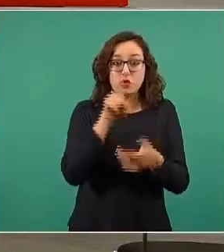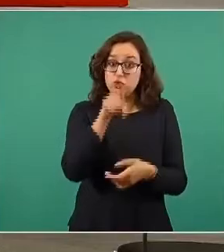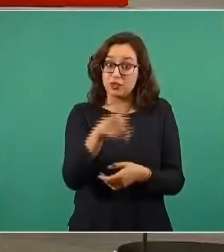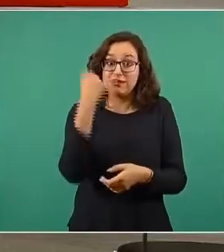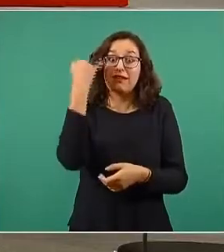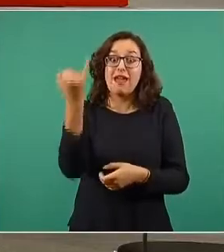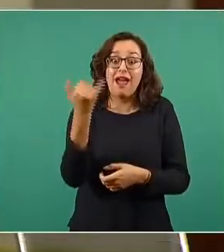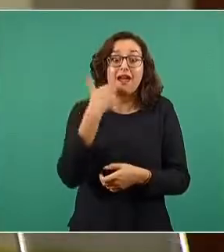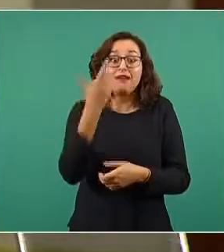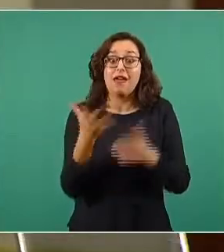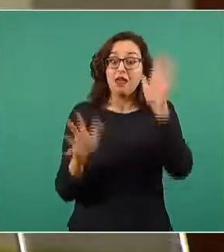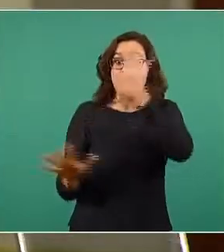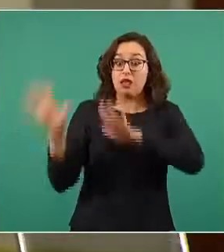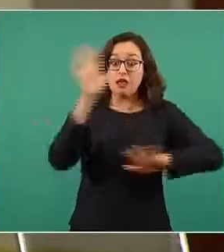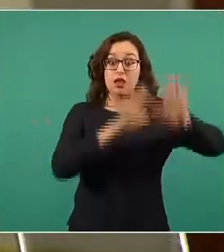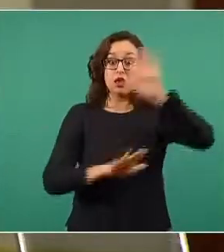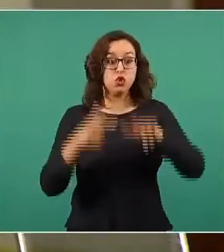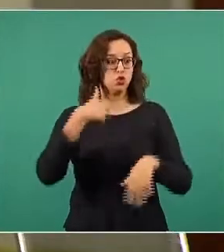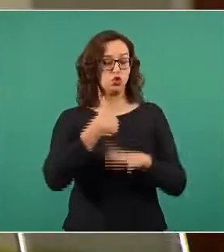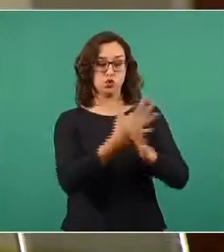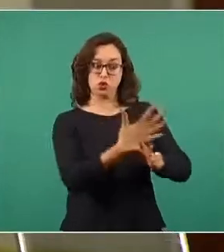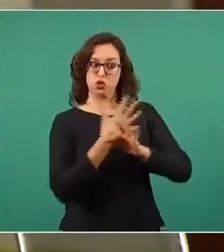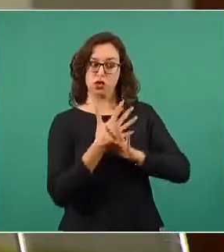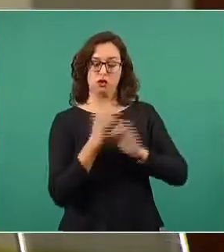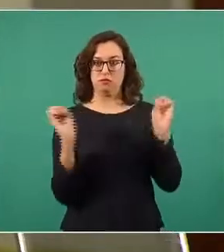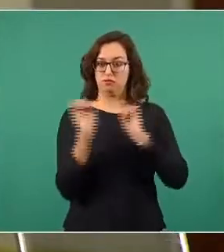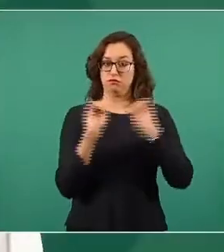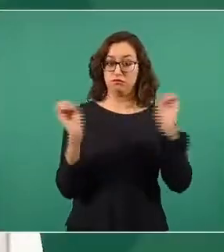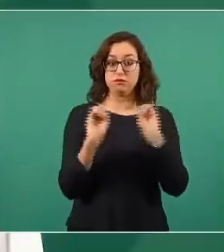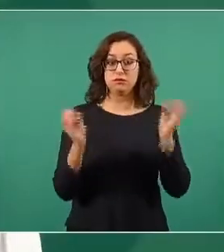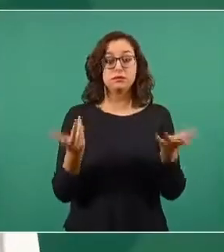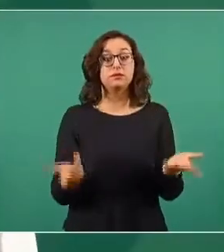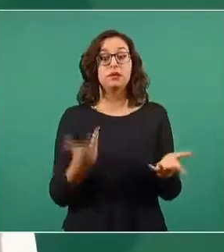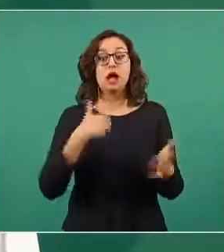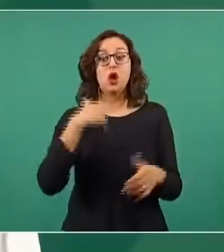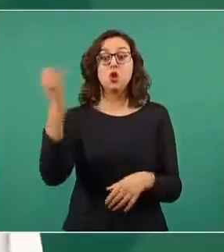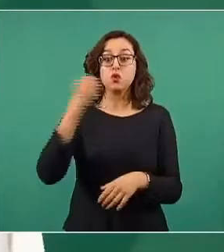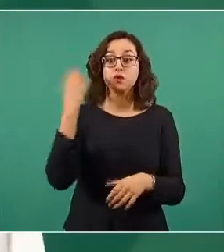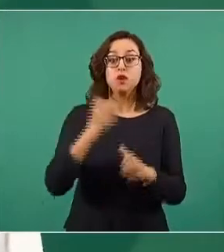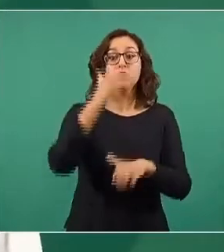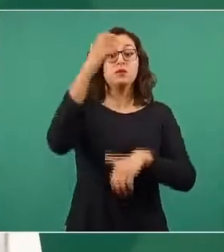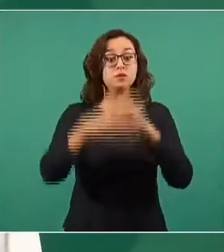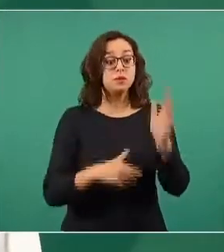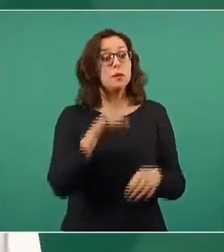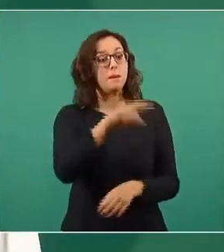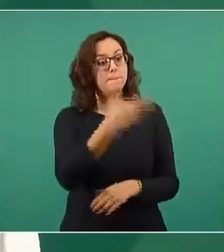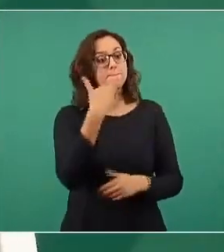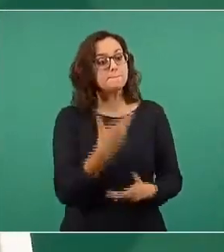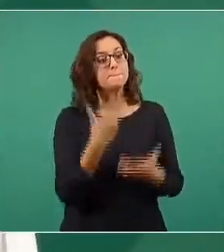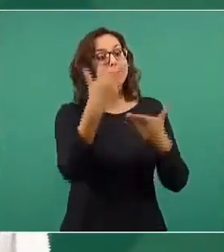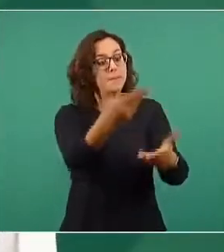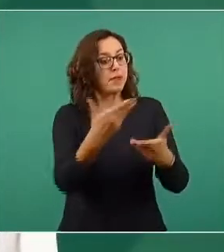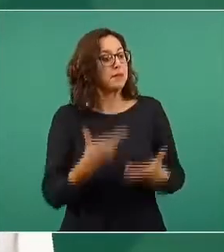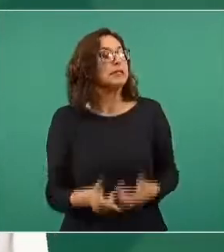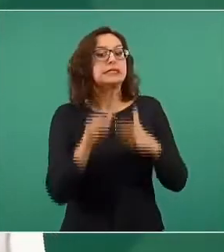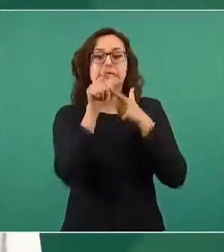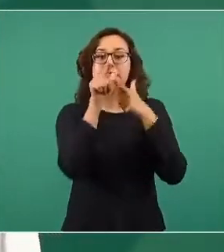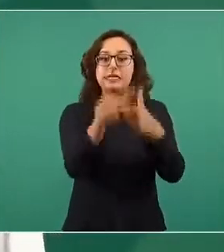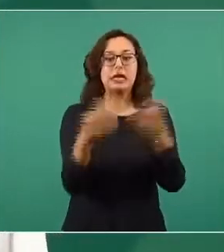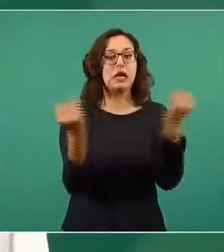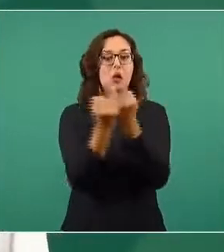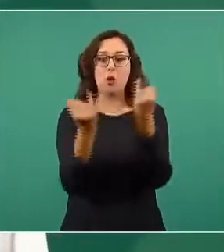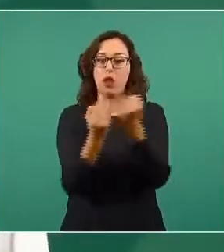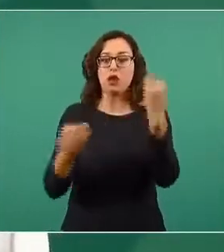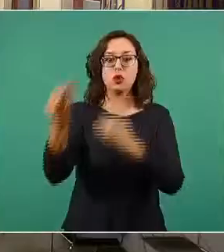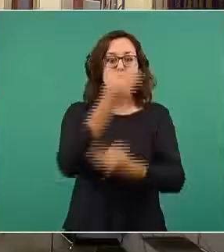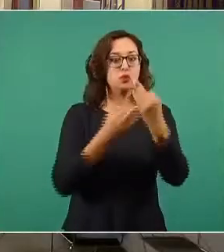autorización de uso de emergencia. Yo nunca he dicho eso. Bueno, entonces vamos a terminar aquí. Sigue siendo bienvenida, Penilei, igual que todas y todos